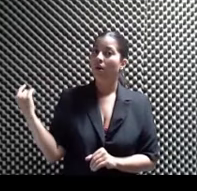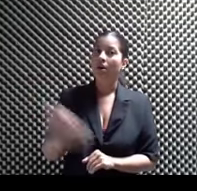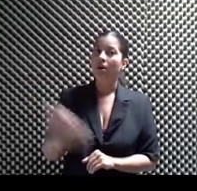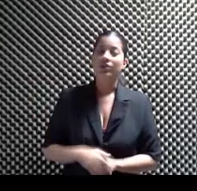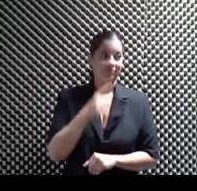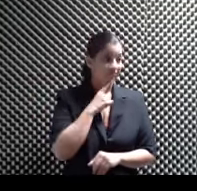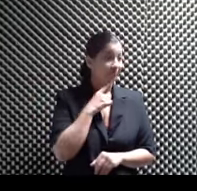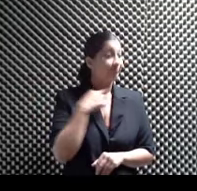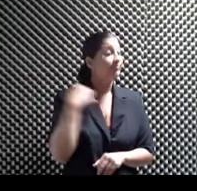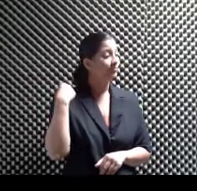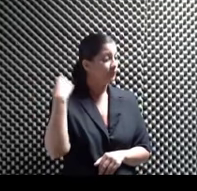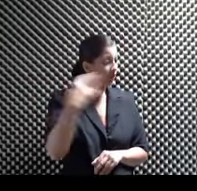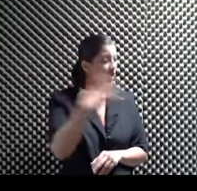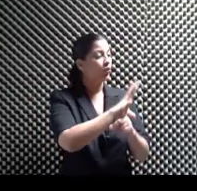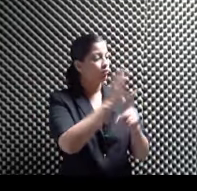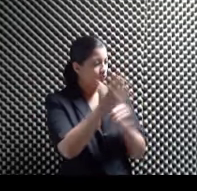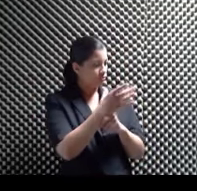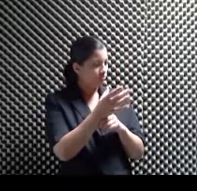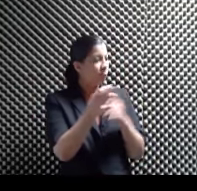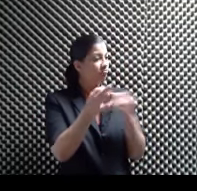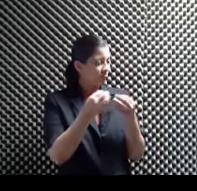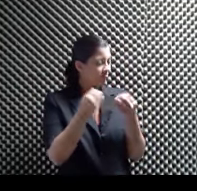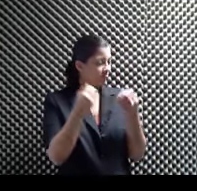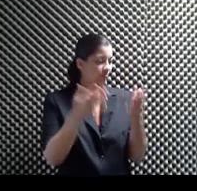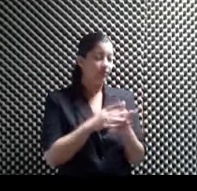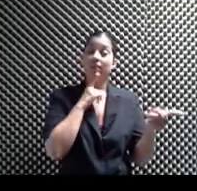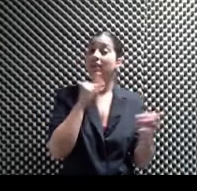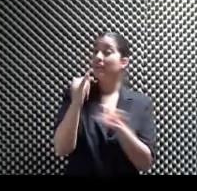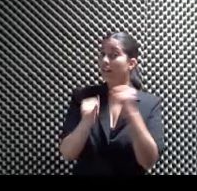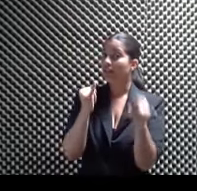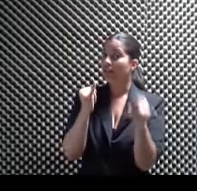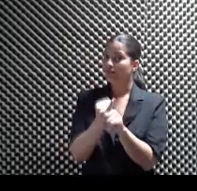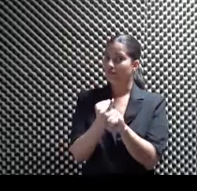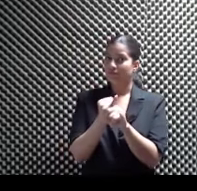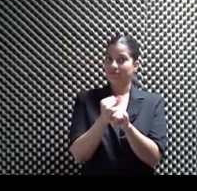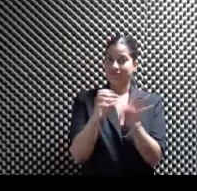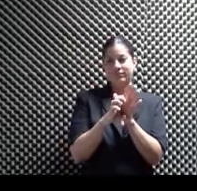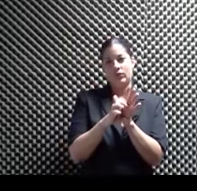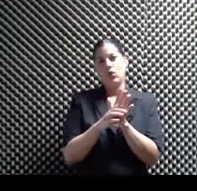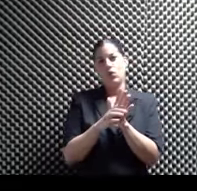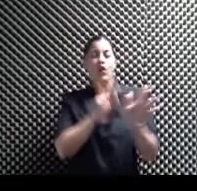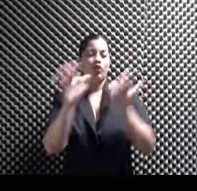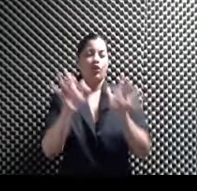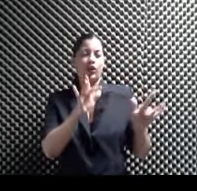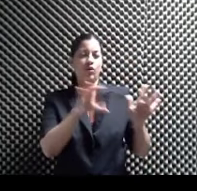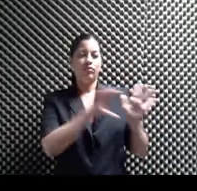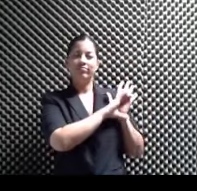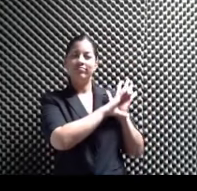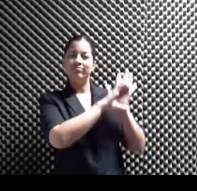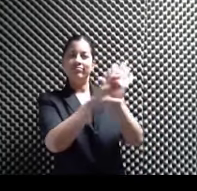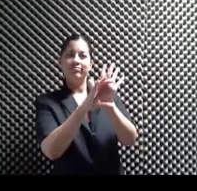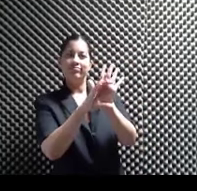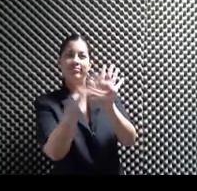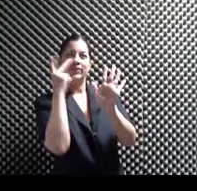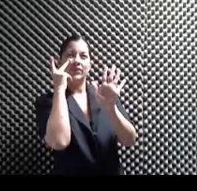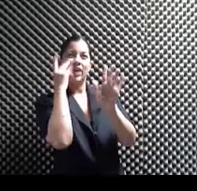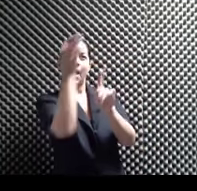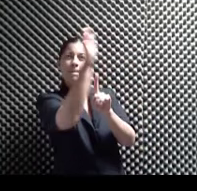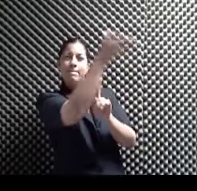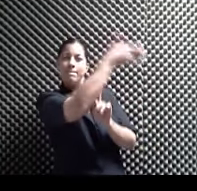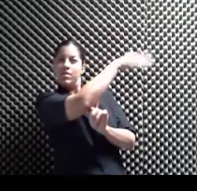También Esto Es Algo Como De Internacional Porque Por Por Haces Un Disco Con Una Carátula Que Lo Que Tienes En La Parte De Atrás Mira Mira